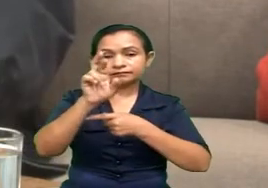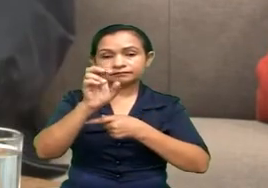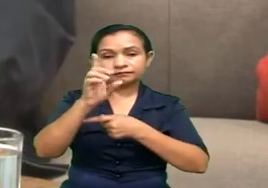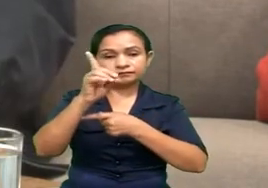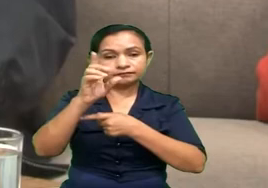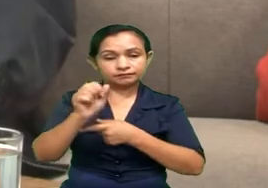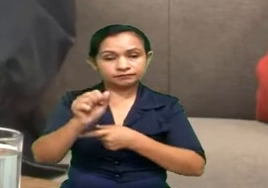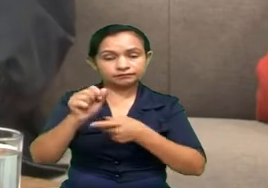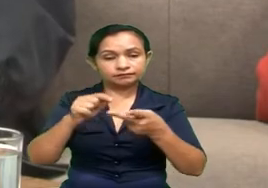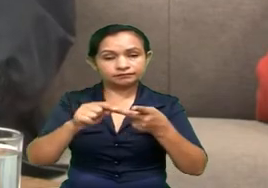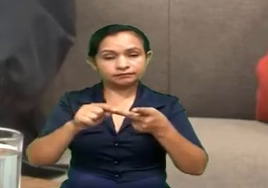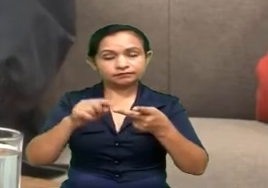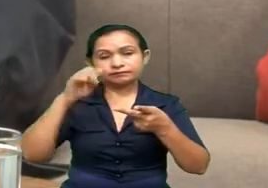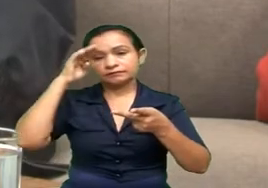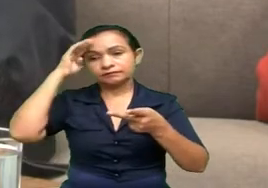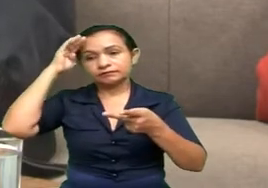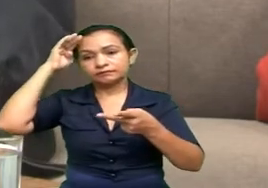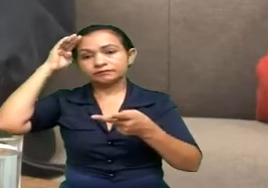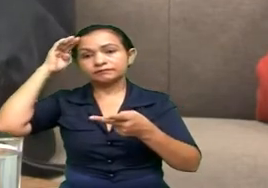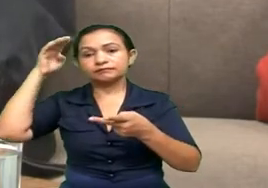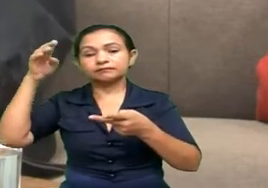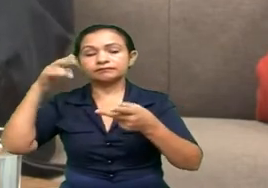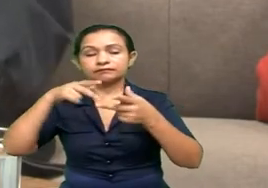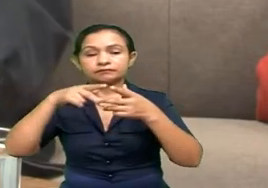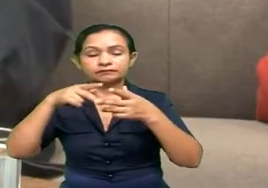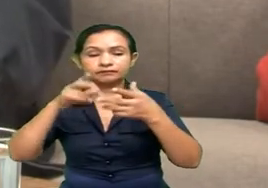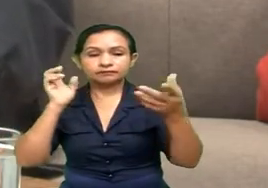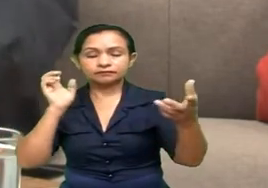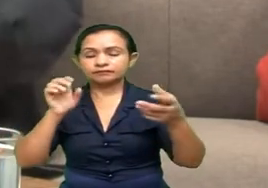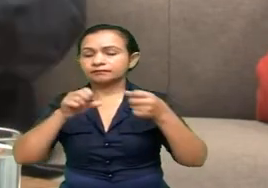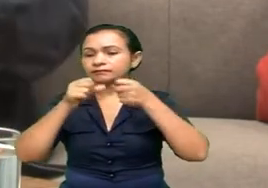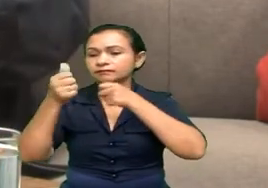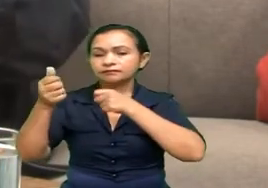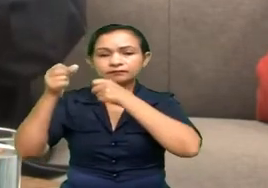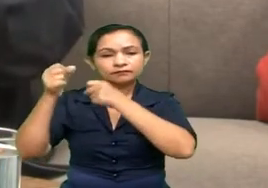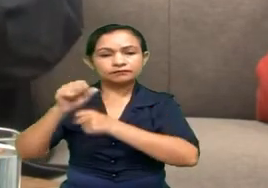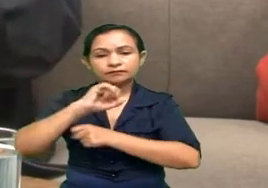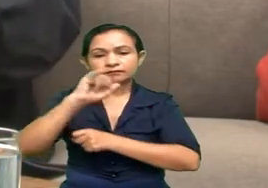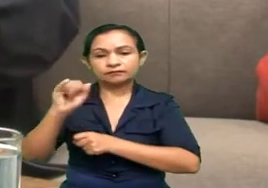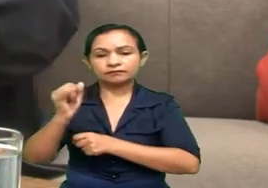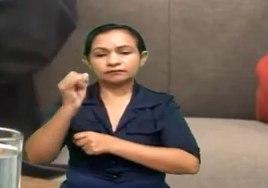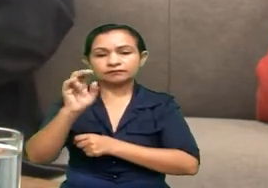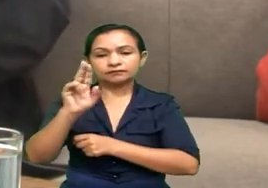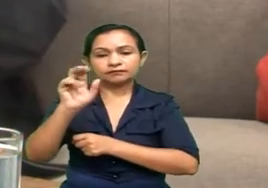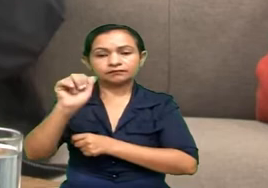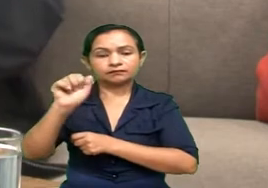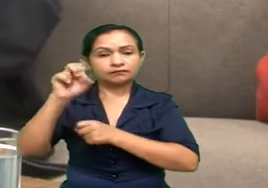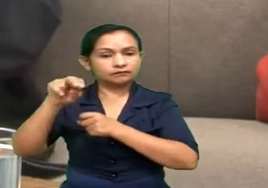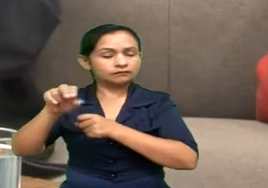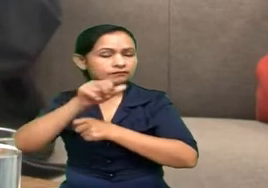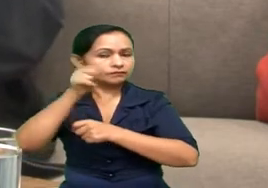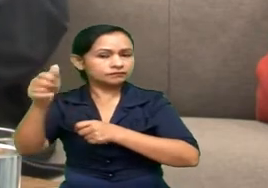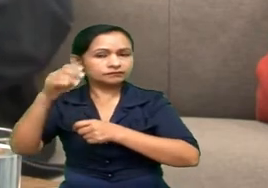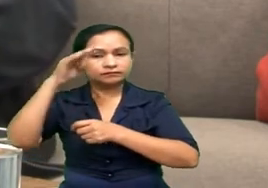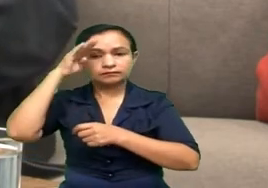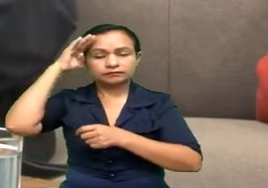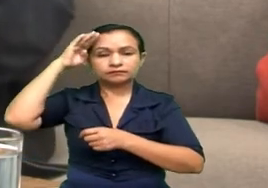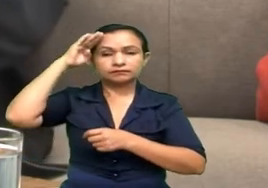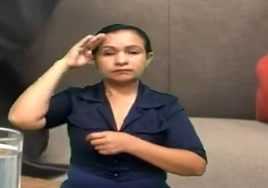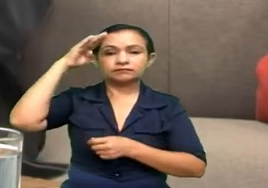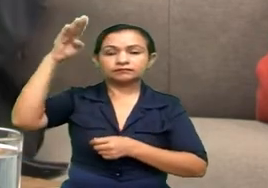el jefe de San Jacinto, sí. Sino creo que Juan Estrada, que él era el jefe del